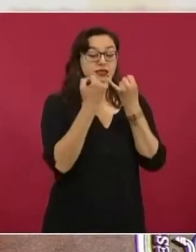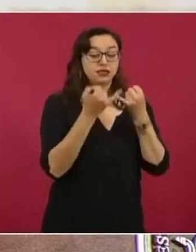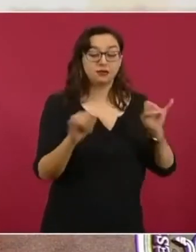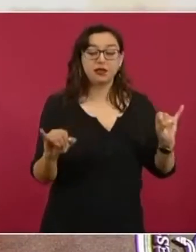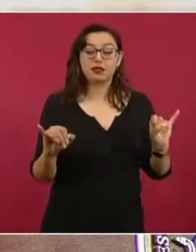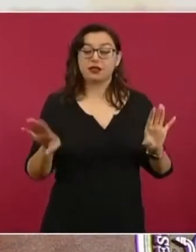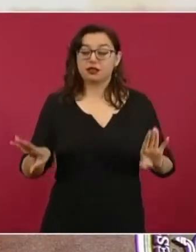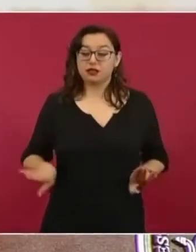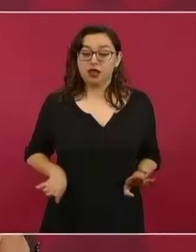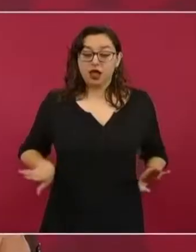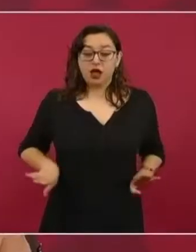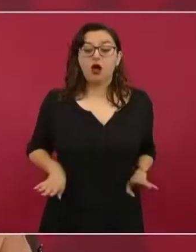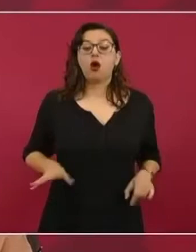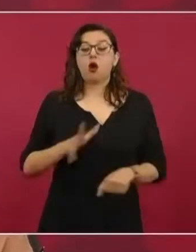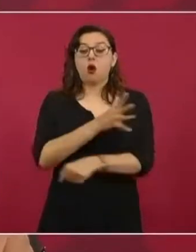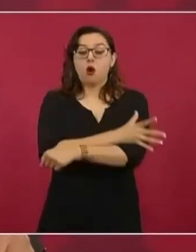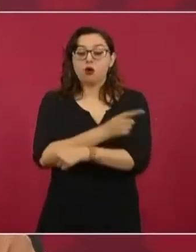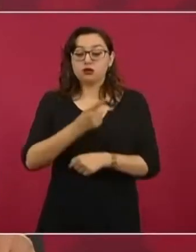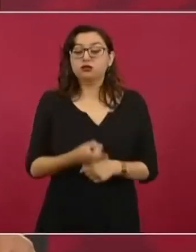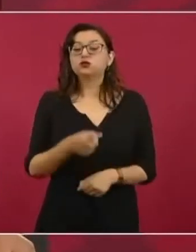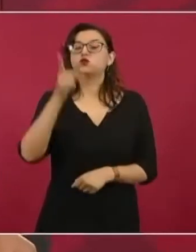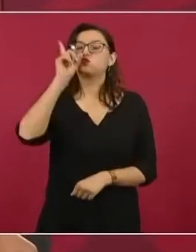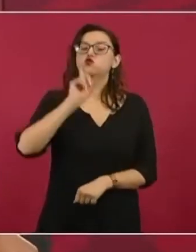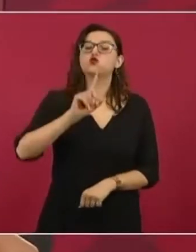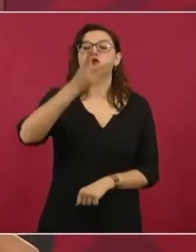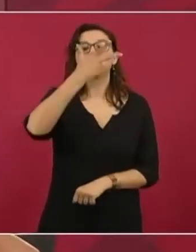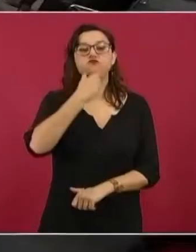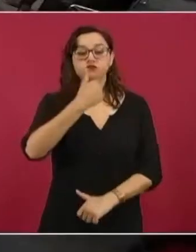íntegros, mujeres y hombres.